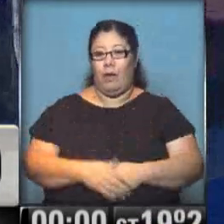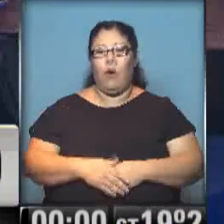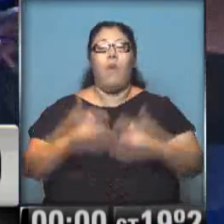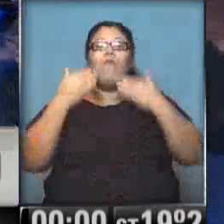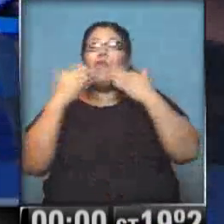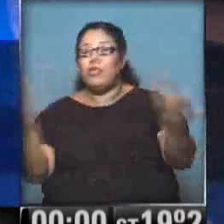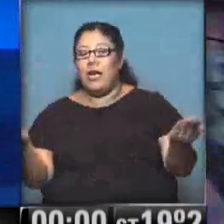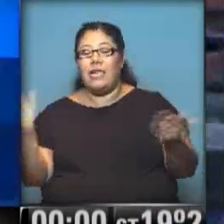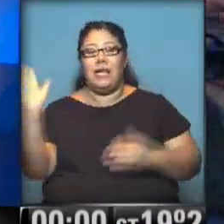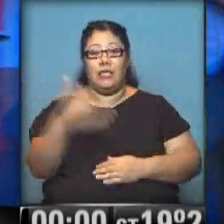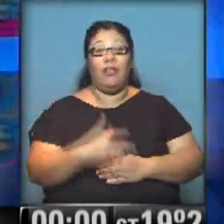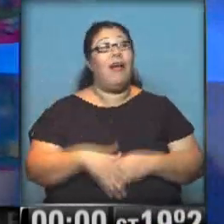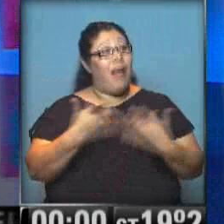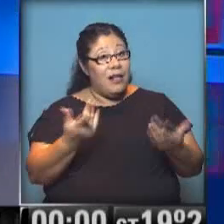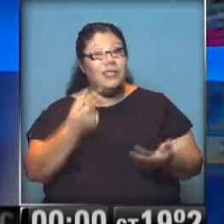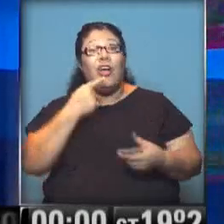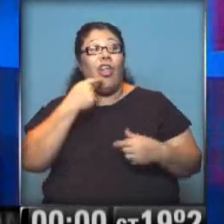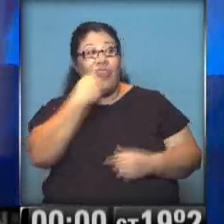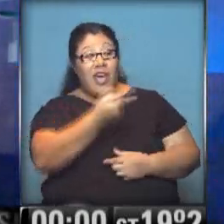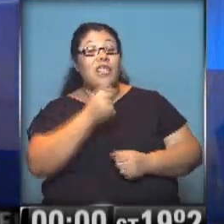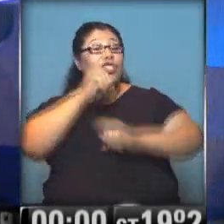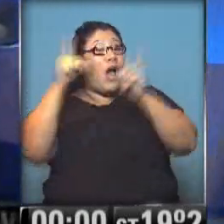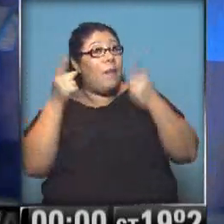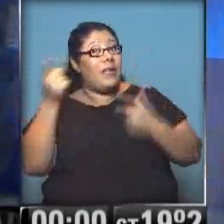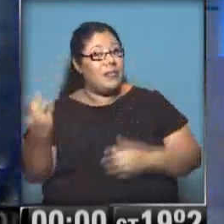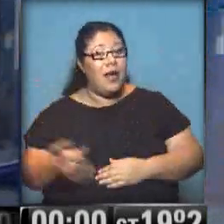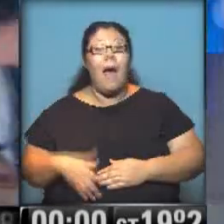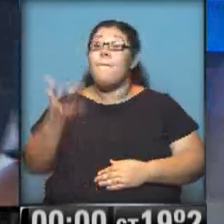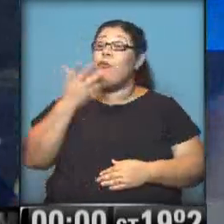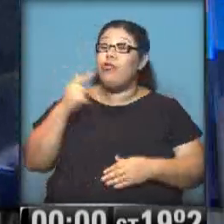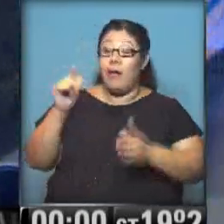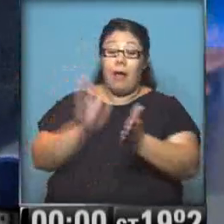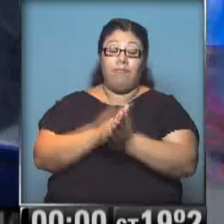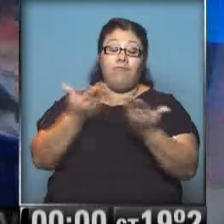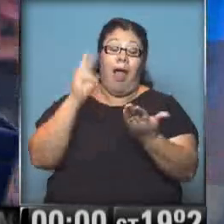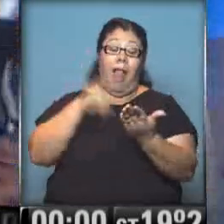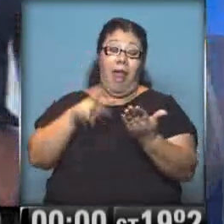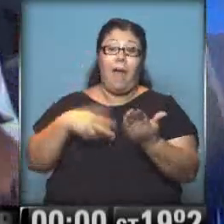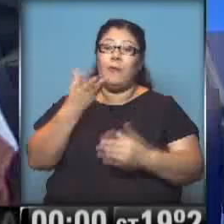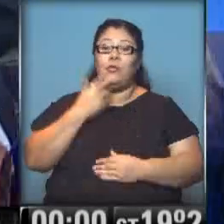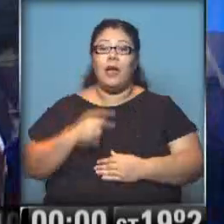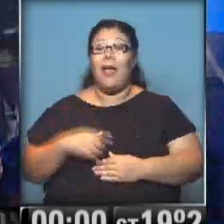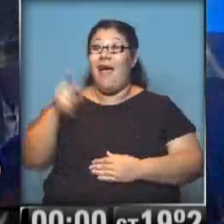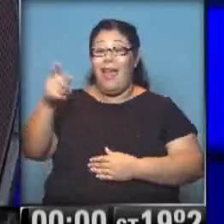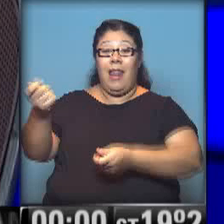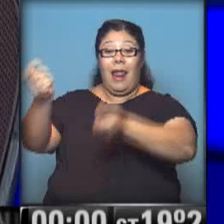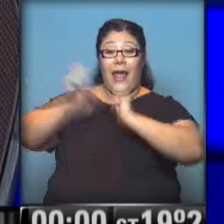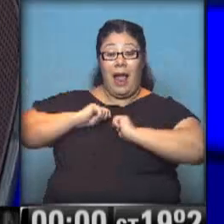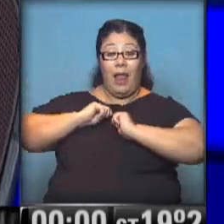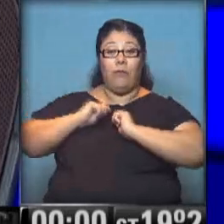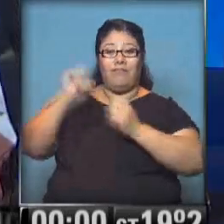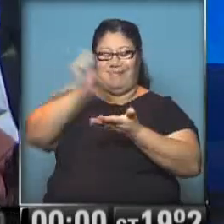todos. Te prometí sorpresas. Me encanta. Me encantaría leerlo igual, por favor. A ese. Me lo regaló a mí, me lo dedicó. Es muy linda la